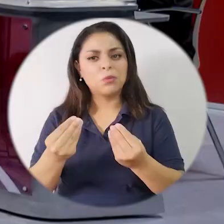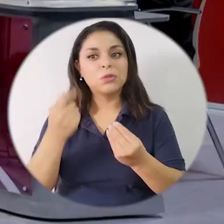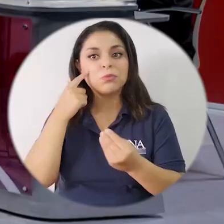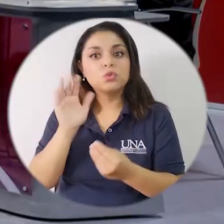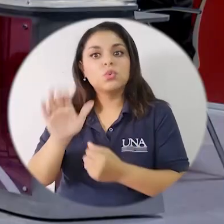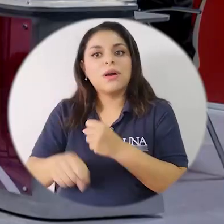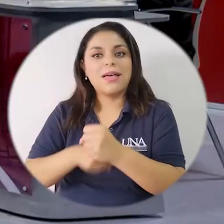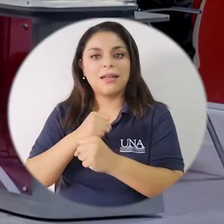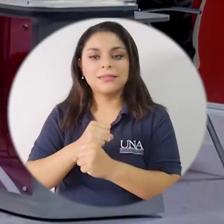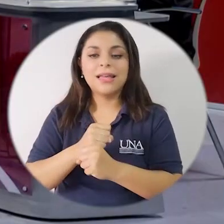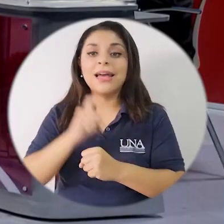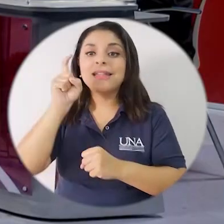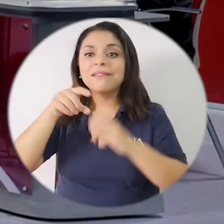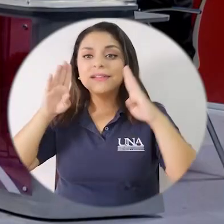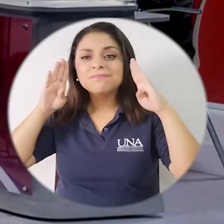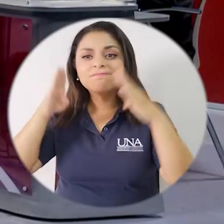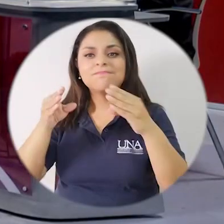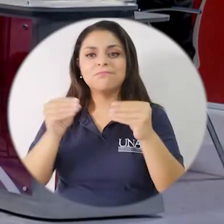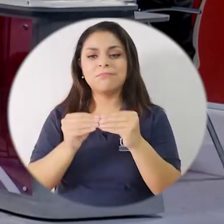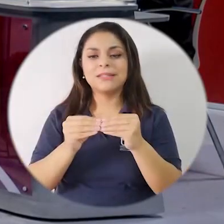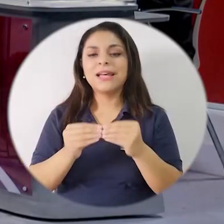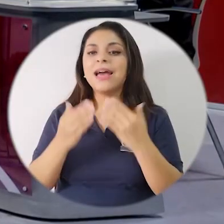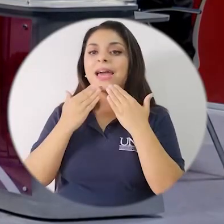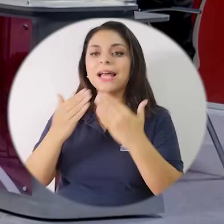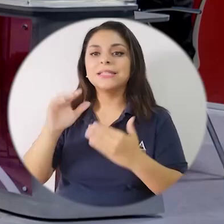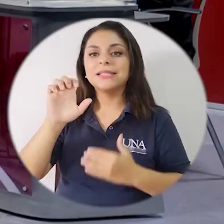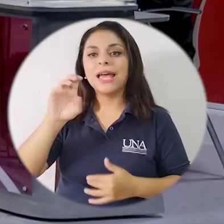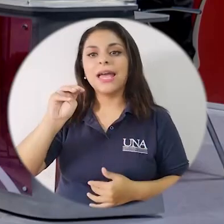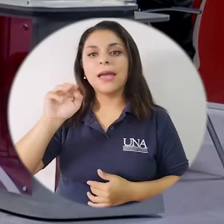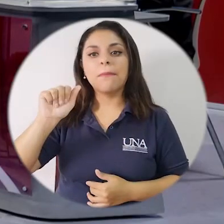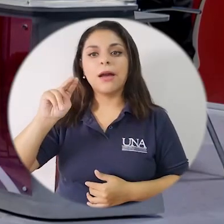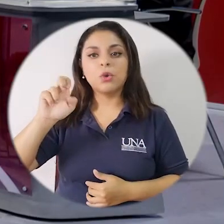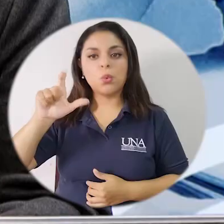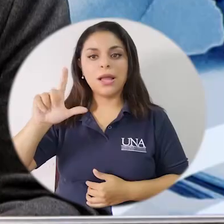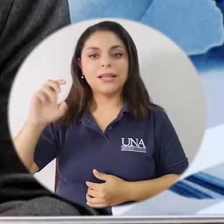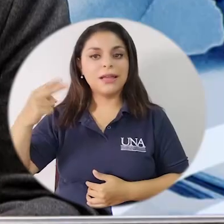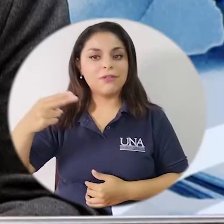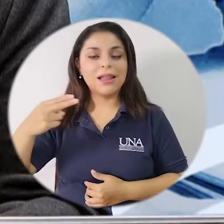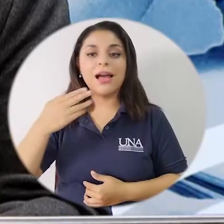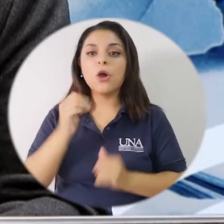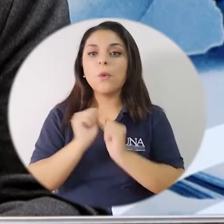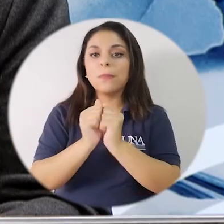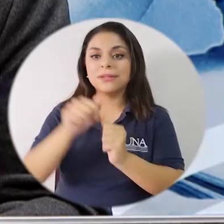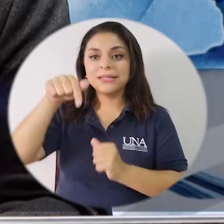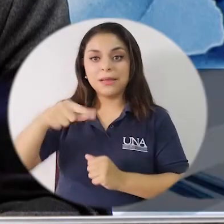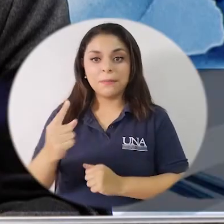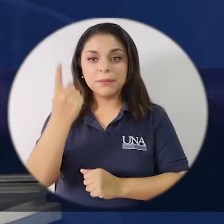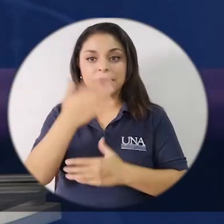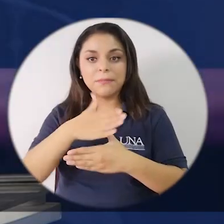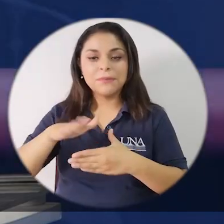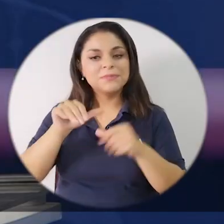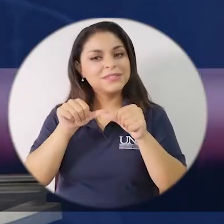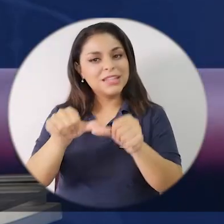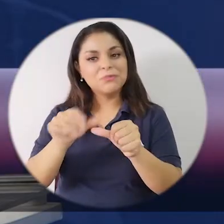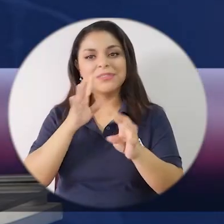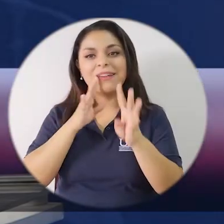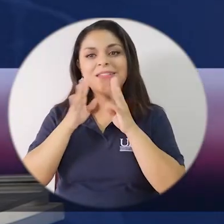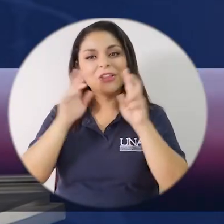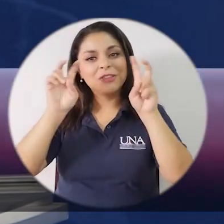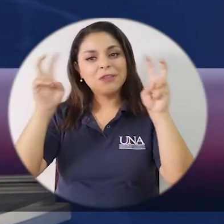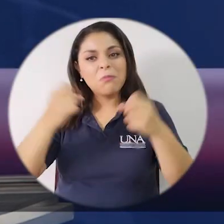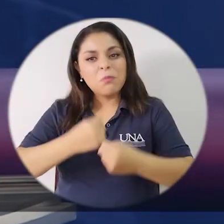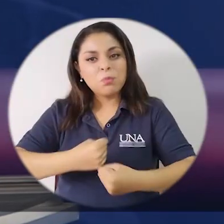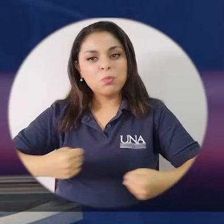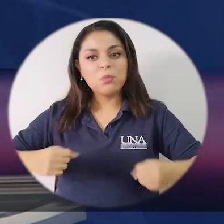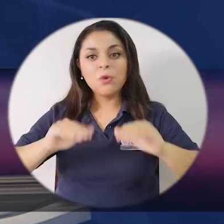que prestarle más atención a eso. Muchas gracias, Manuel Herrera, por acompañarnos en este primer bloque. Vamos a continuar hablando sobre el tema de obesidad